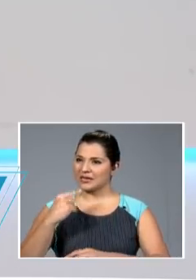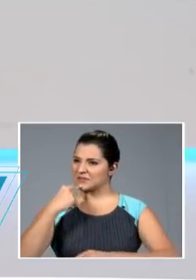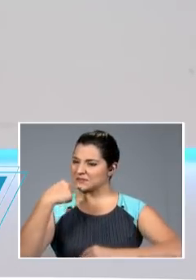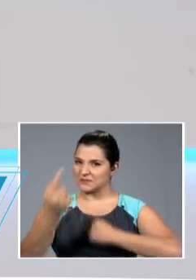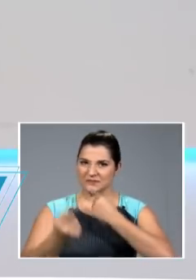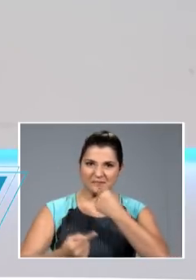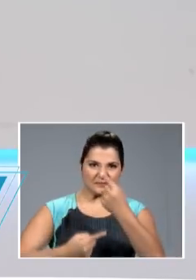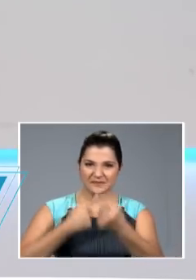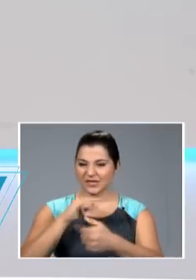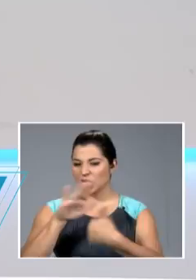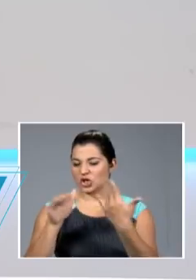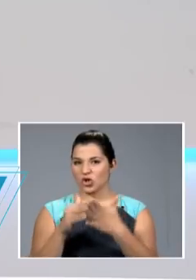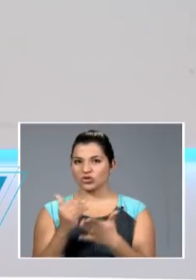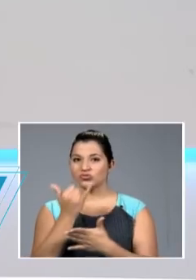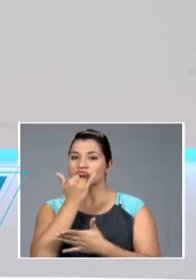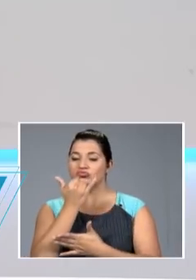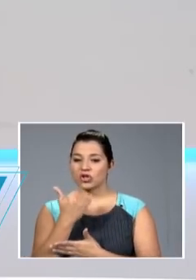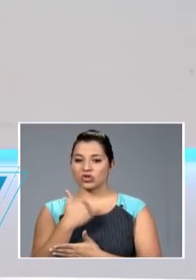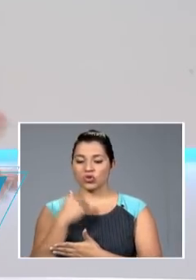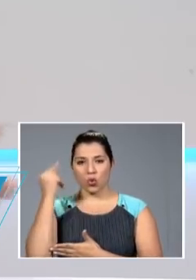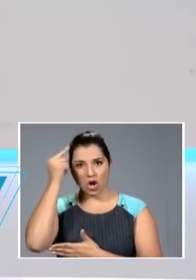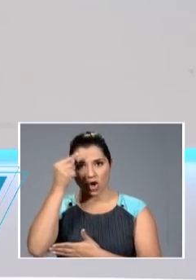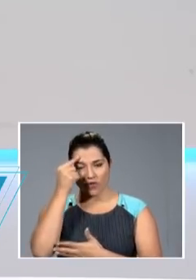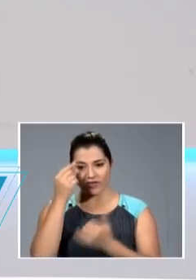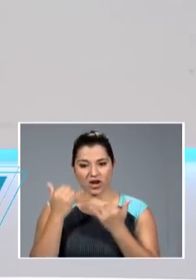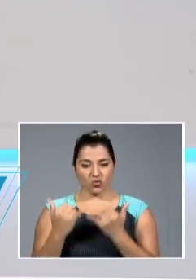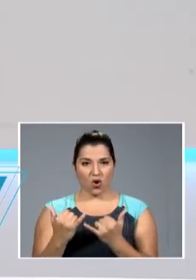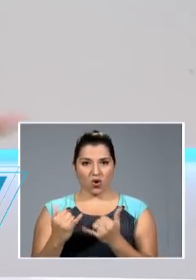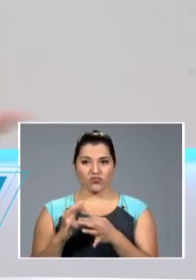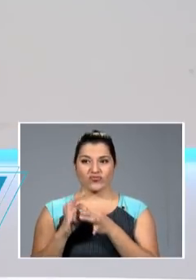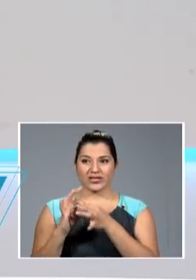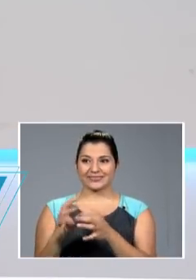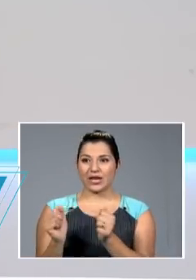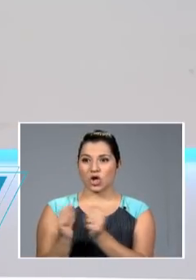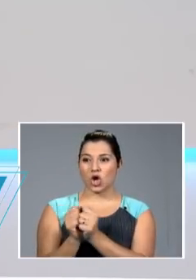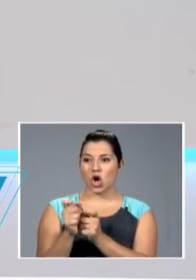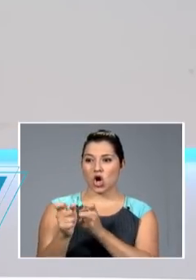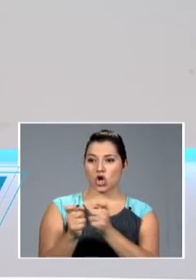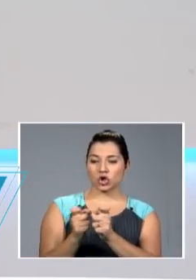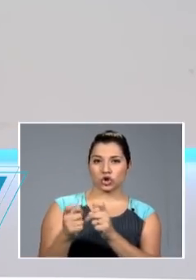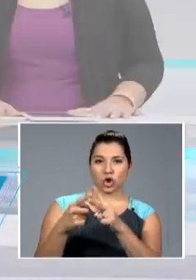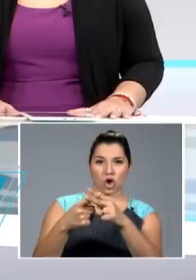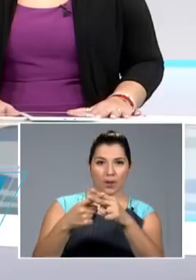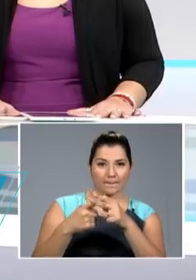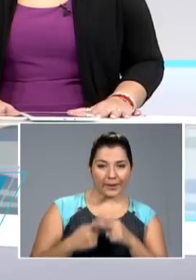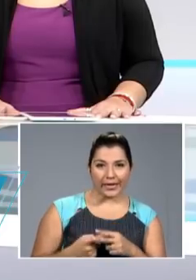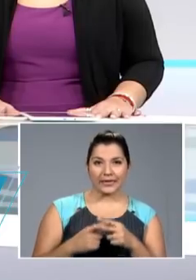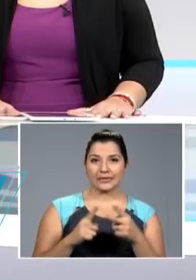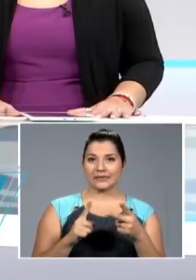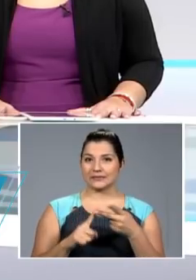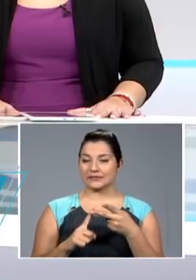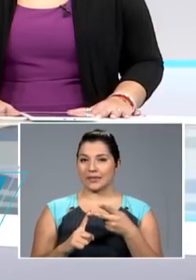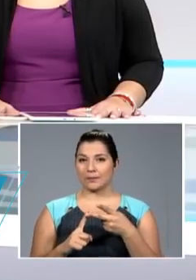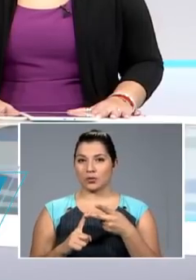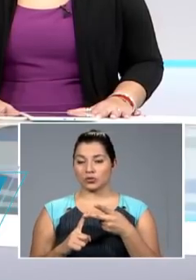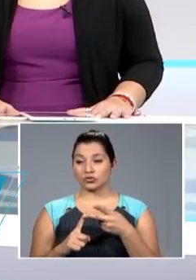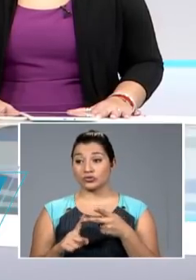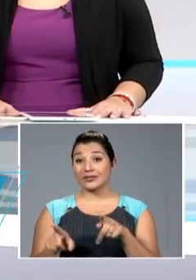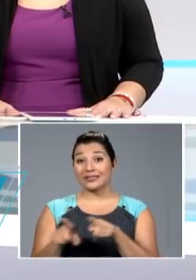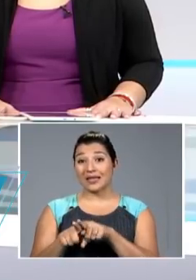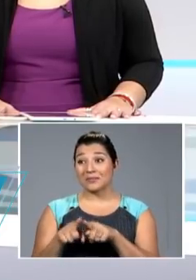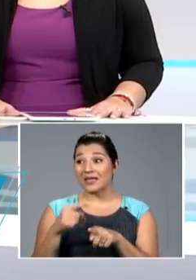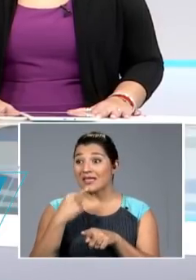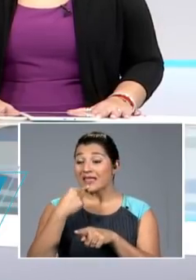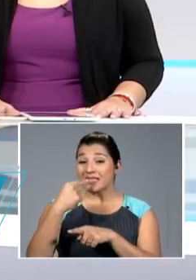los descuidos del gobierno en relación al manejo de los préstamos en los bancos públicos, señalaba la cantidad